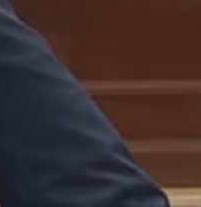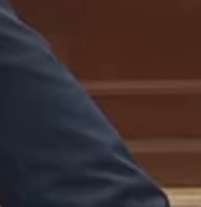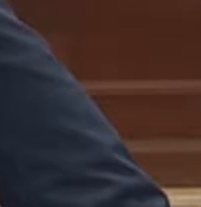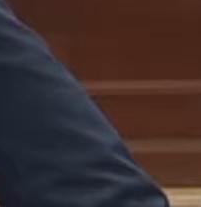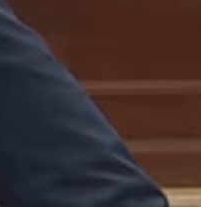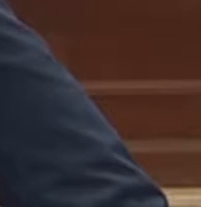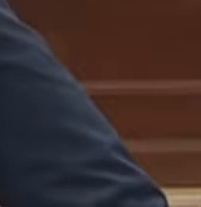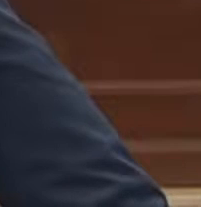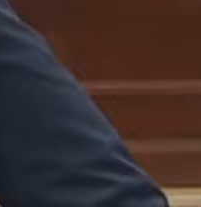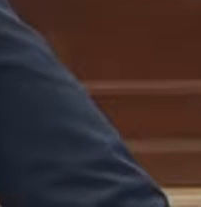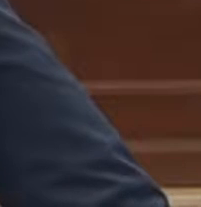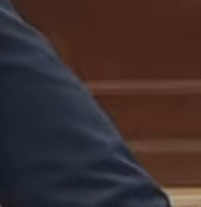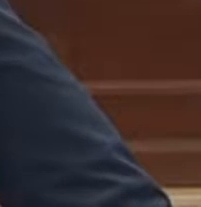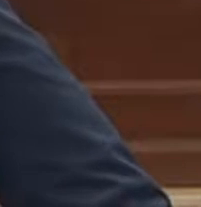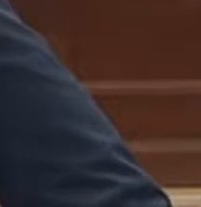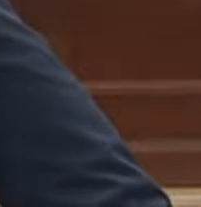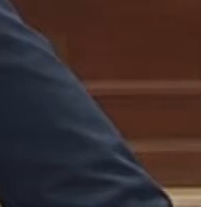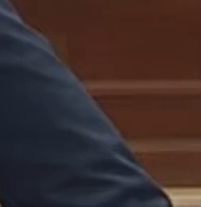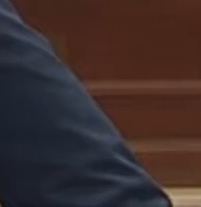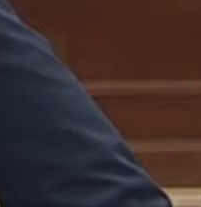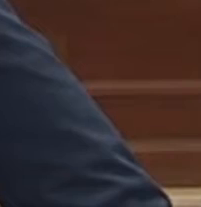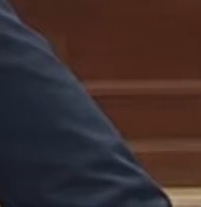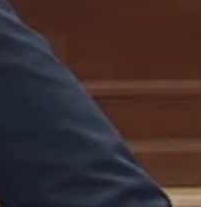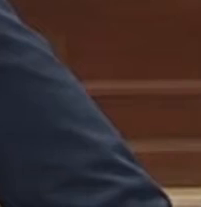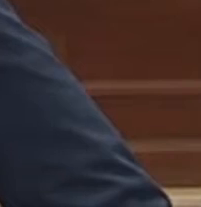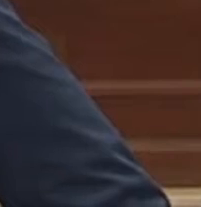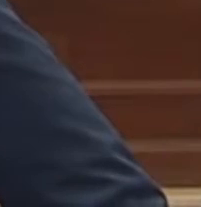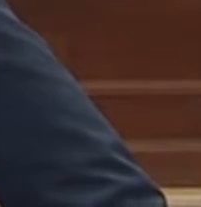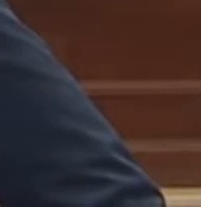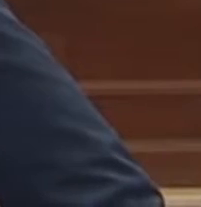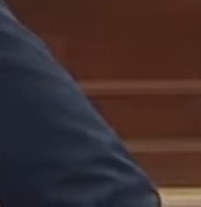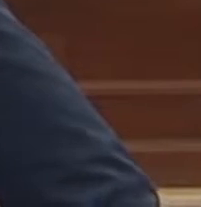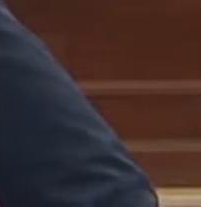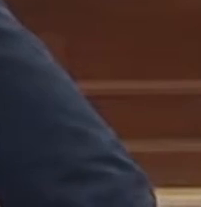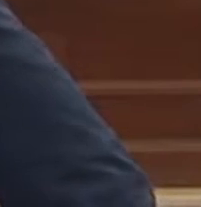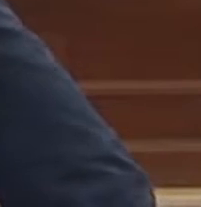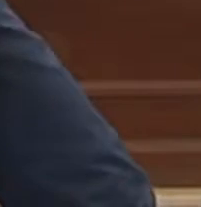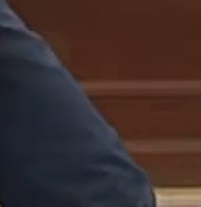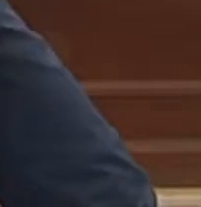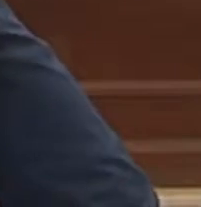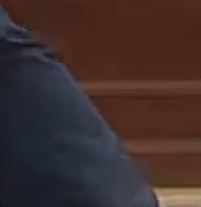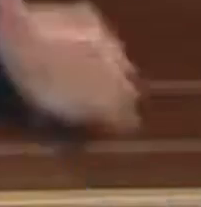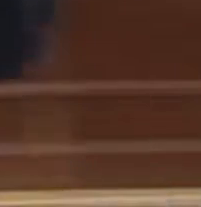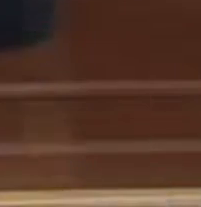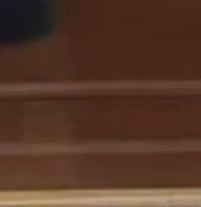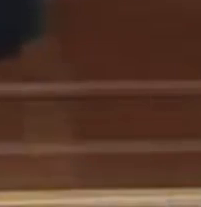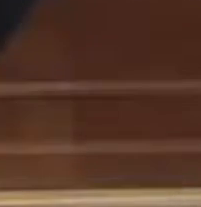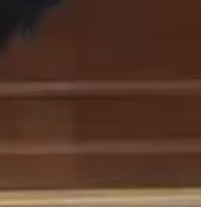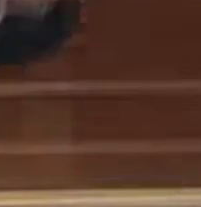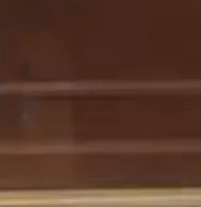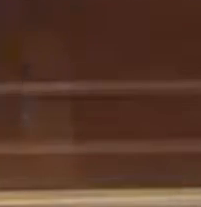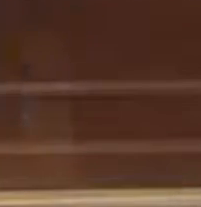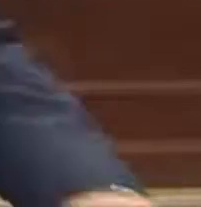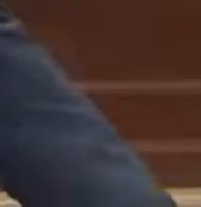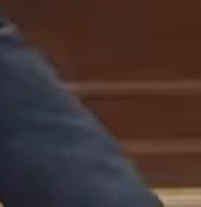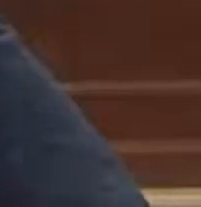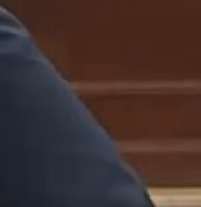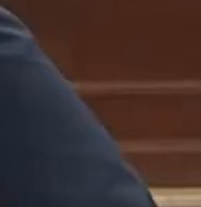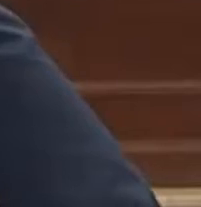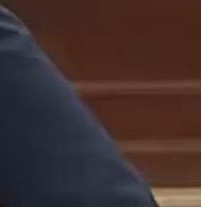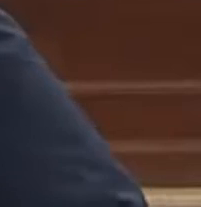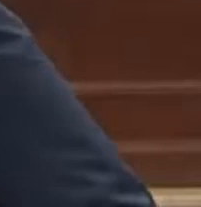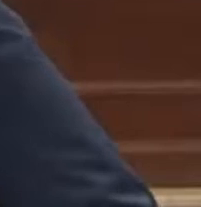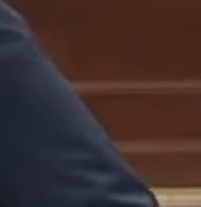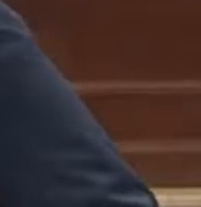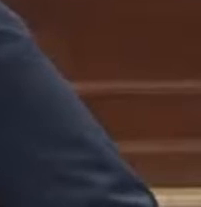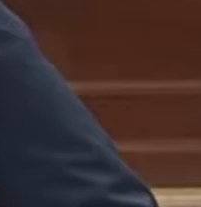comunicación, ya que son a ustedes a quienes nos debemos, ya que depositaron su confianza en este